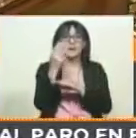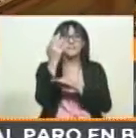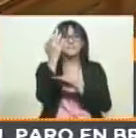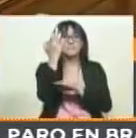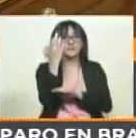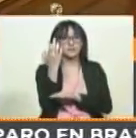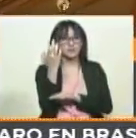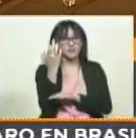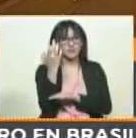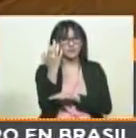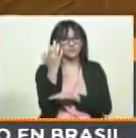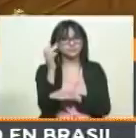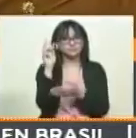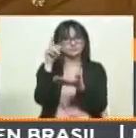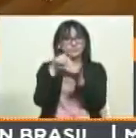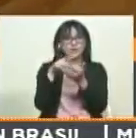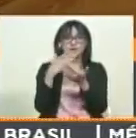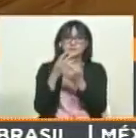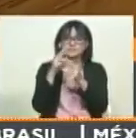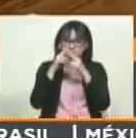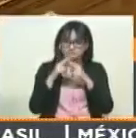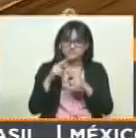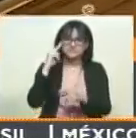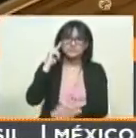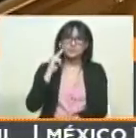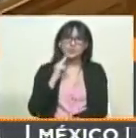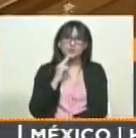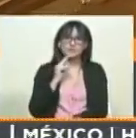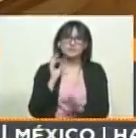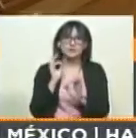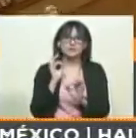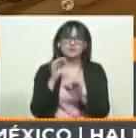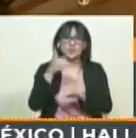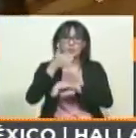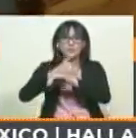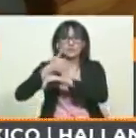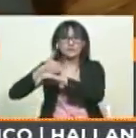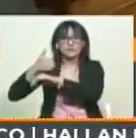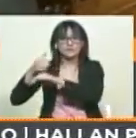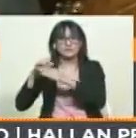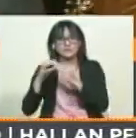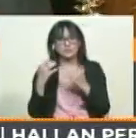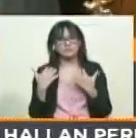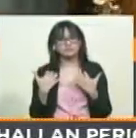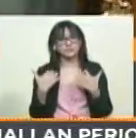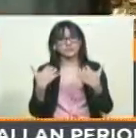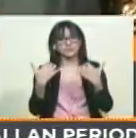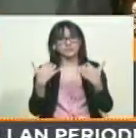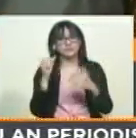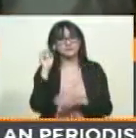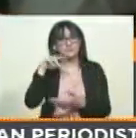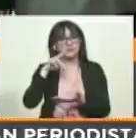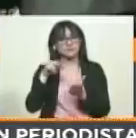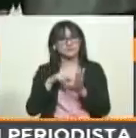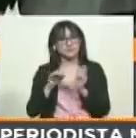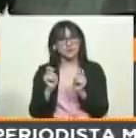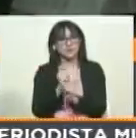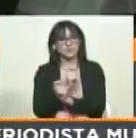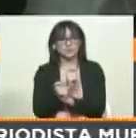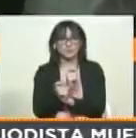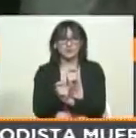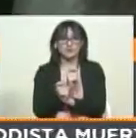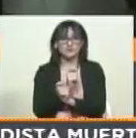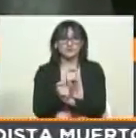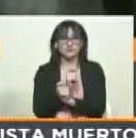homenajear al padre de la patria, Simón Bolívar, y ahora reconocido por la Junta Directiva y toda la plenaria de la Asamblea Nacional